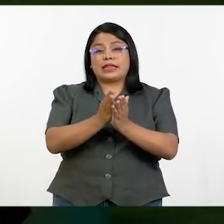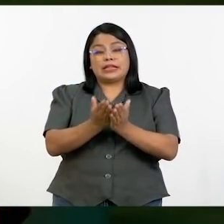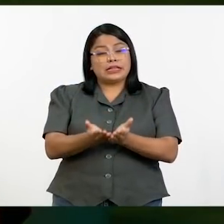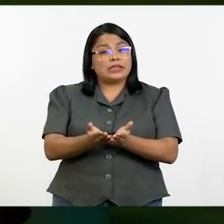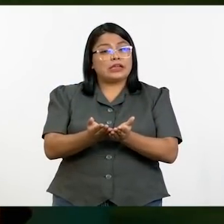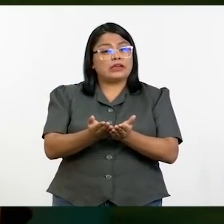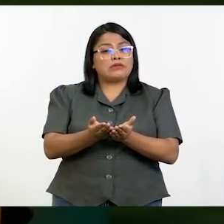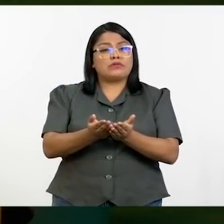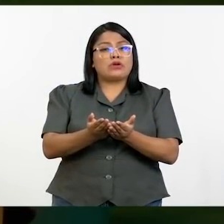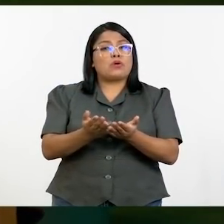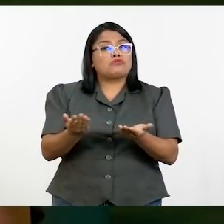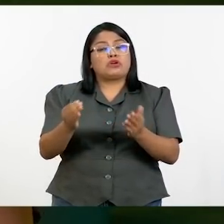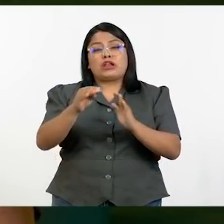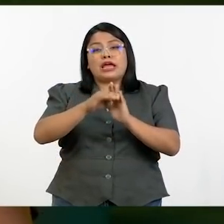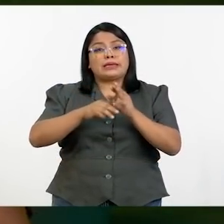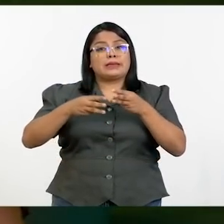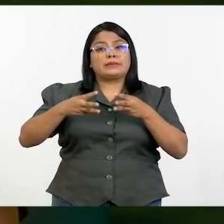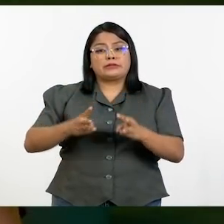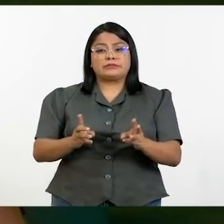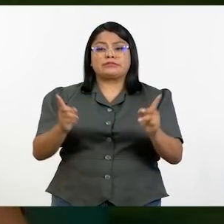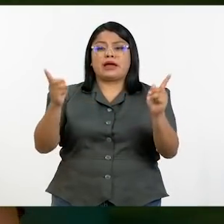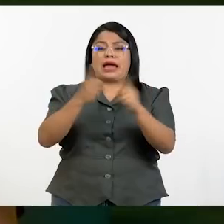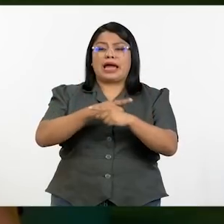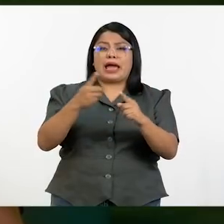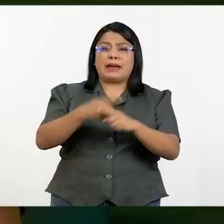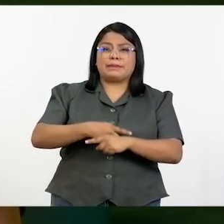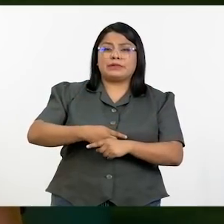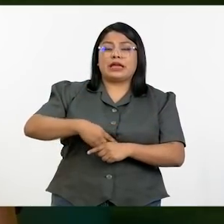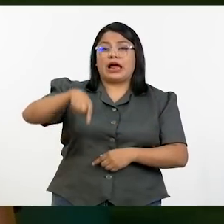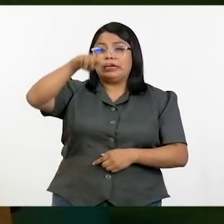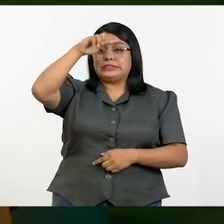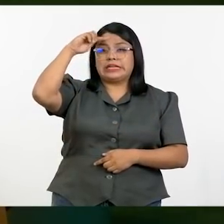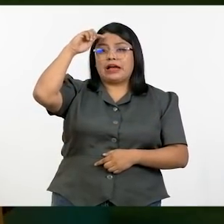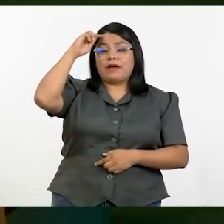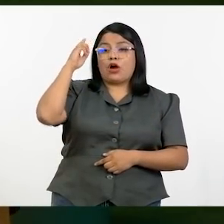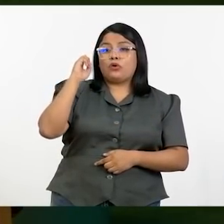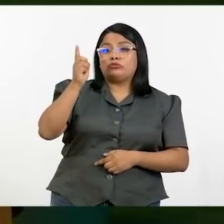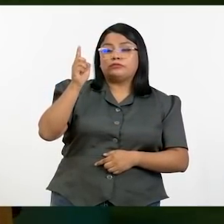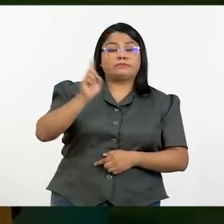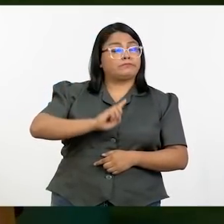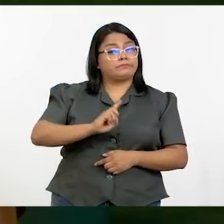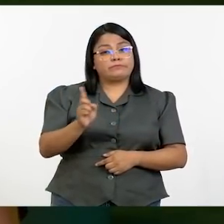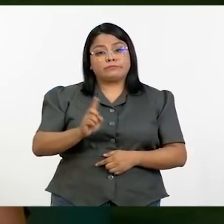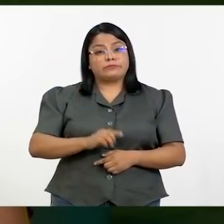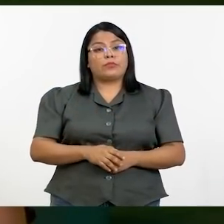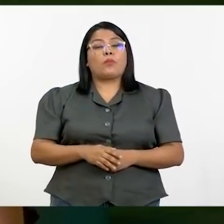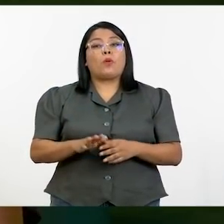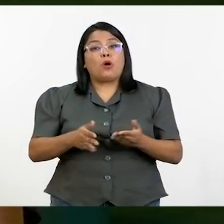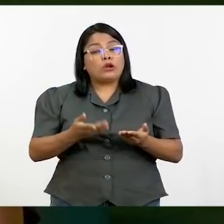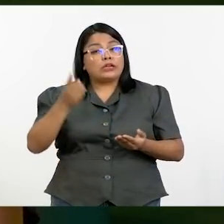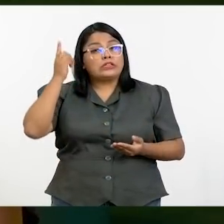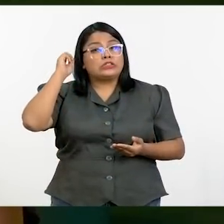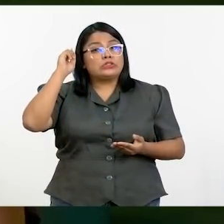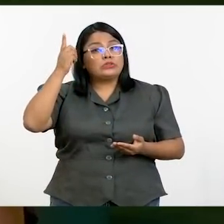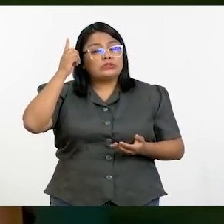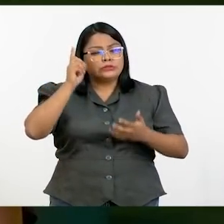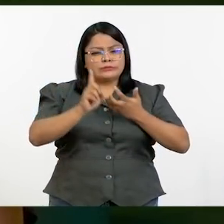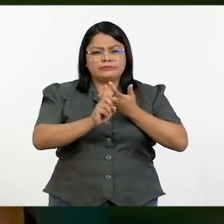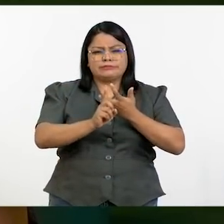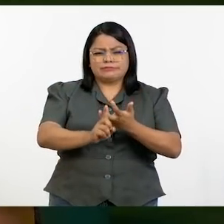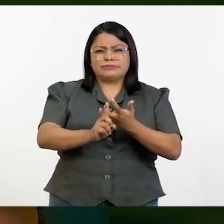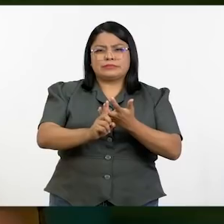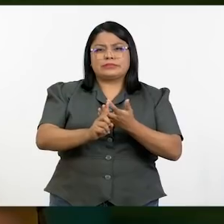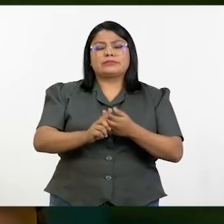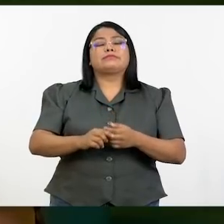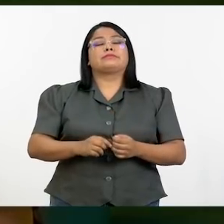la guía metodológica va a suplantar la labor que realiza cada uno de los docentes. Son los docentes quienes